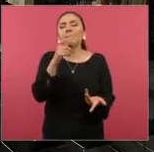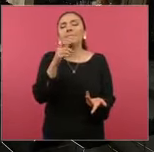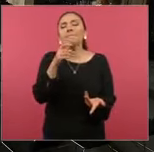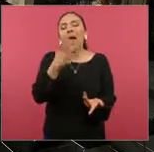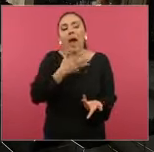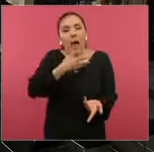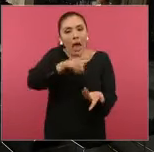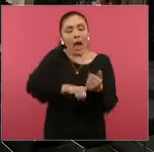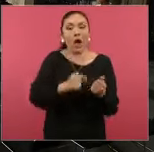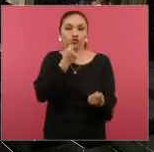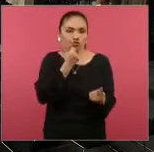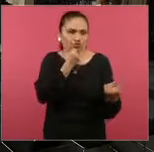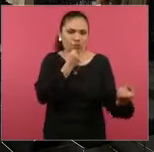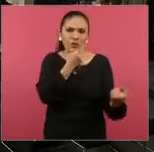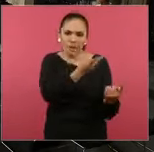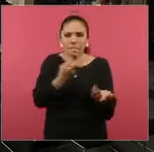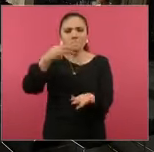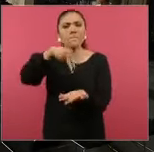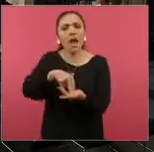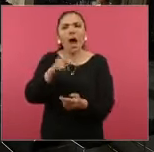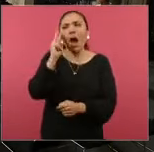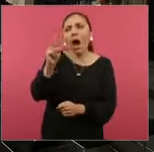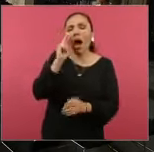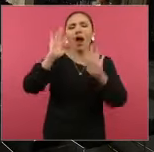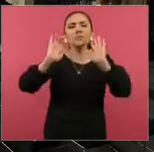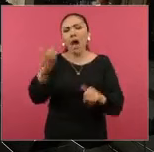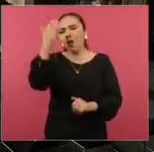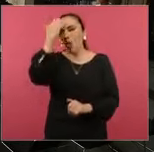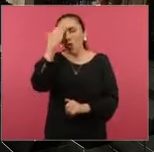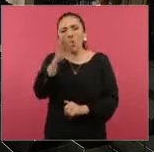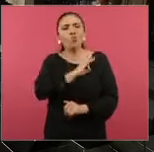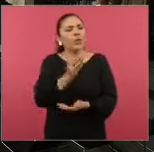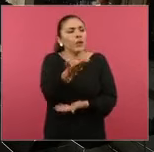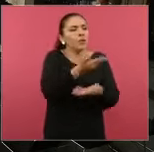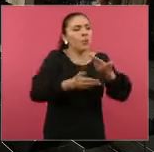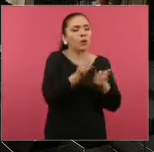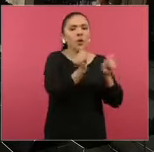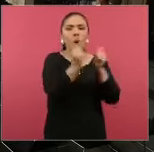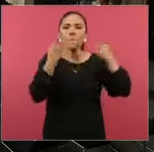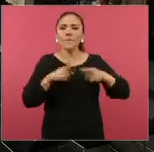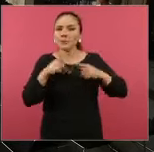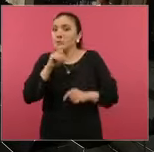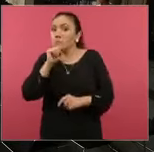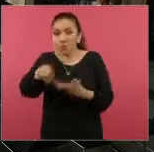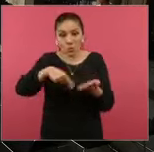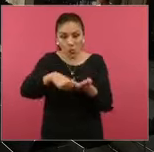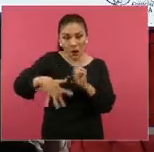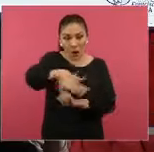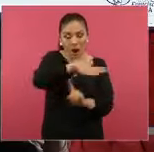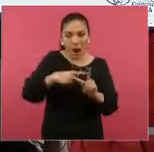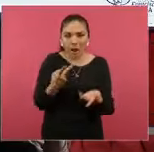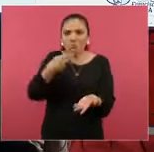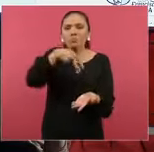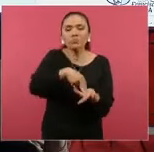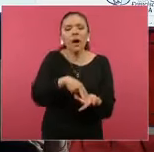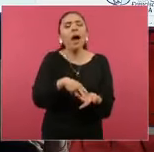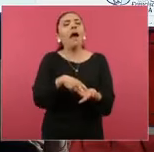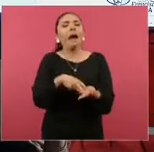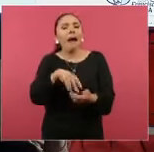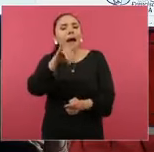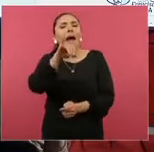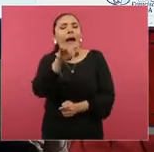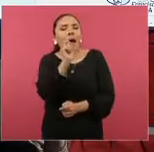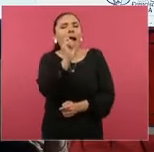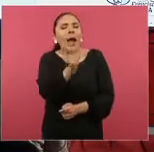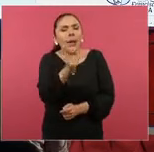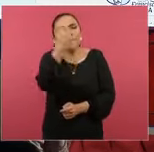está inserto el niño, para reconocer y compartir con las personas en ese espacio lo que da sentido a